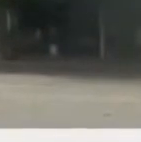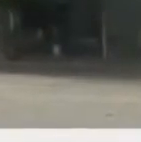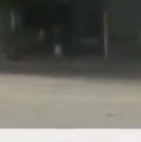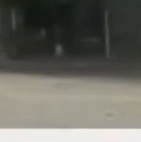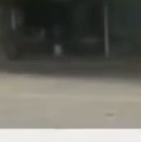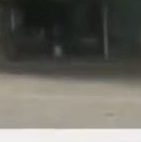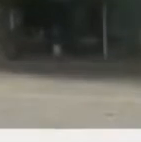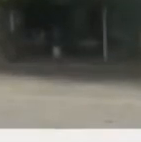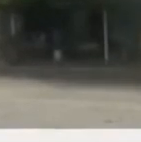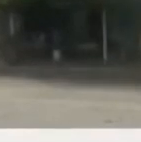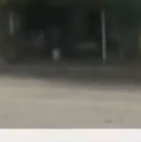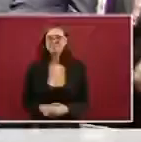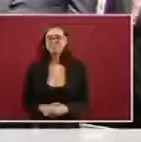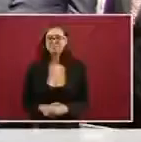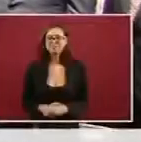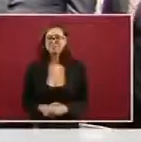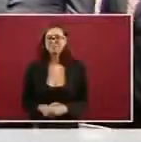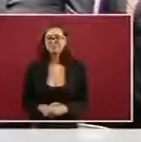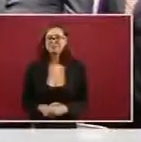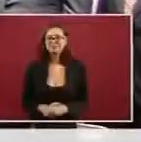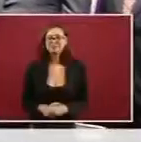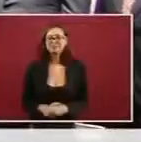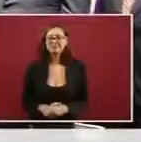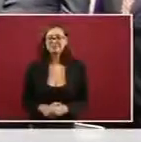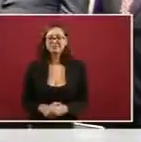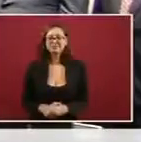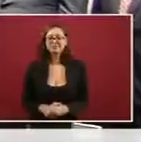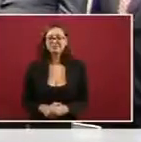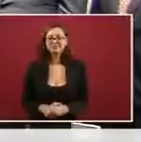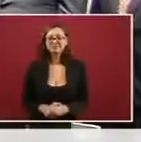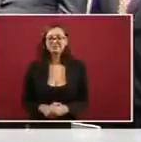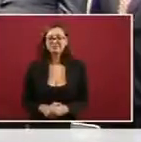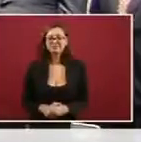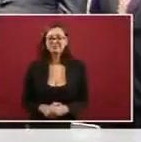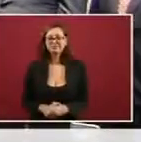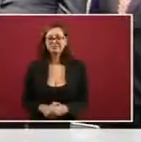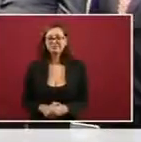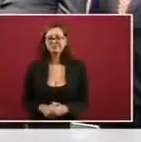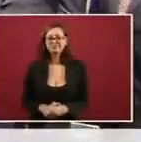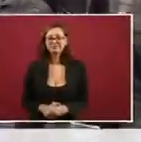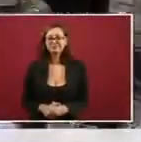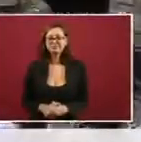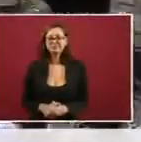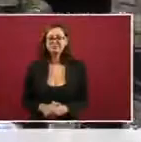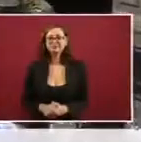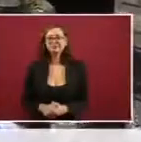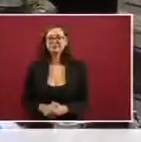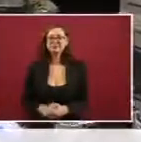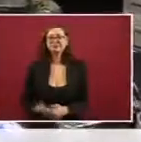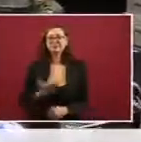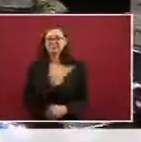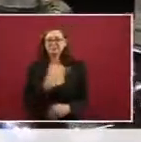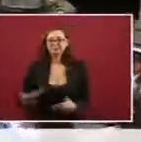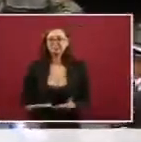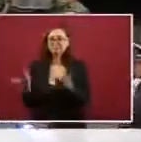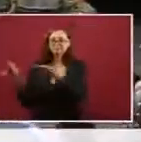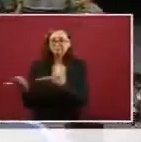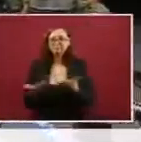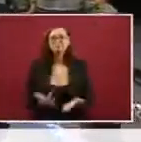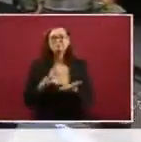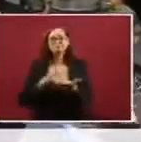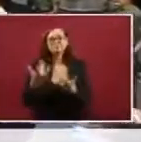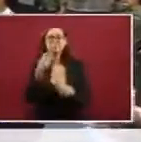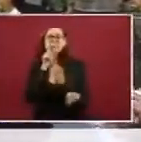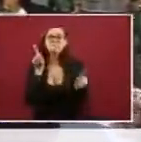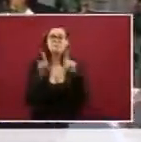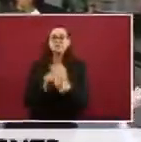principal violador de los derechos humanos. Así, transcurrió el primer informe de gobierno del presidente López Obrador. Cuando terminó el